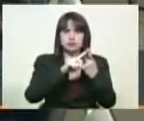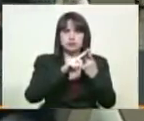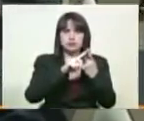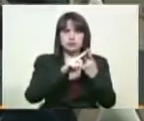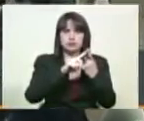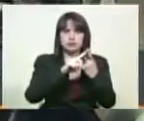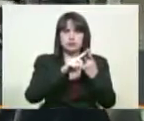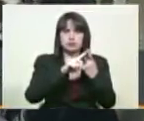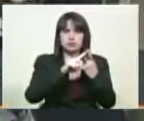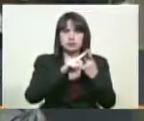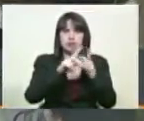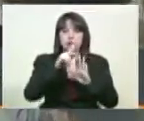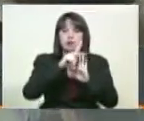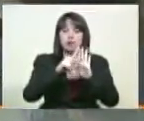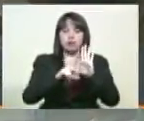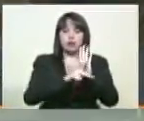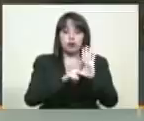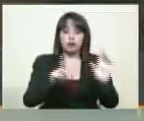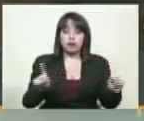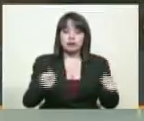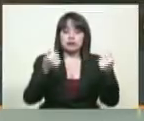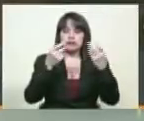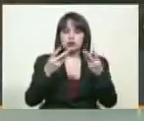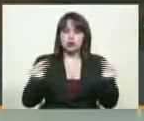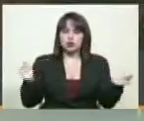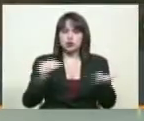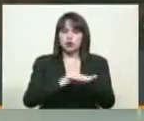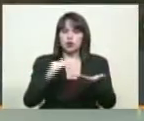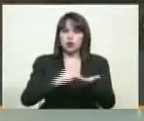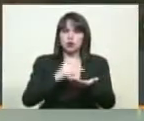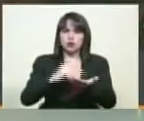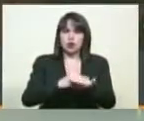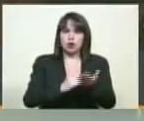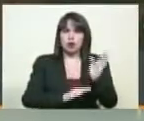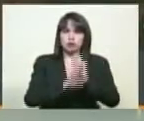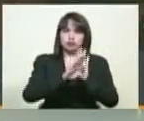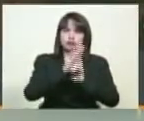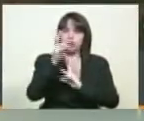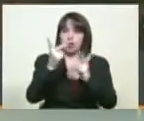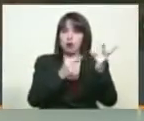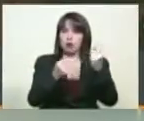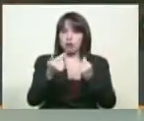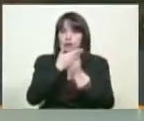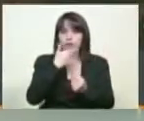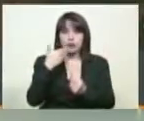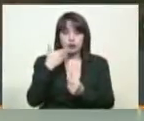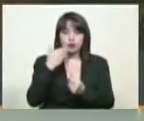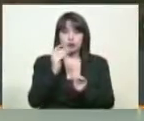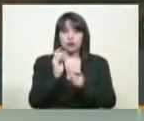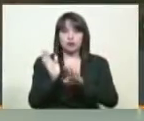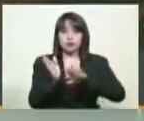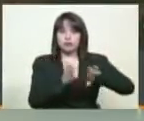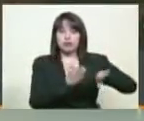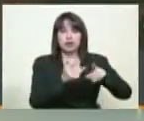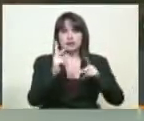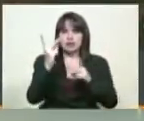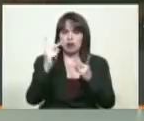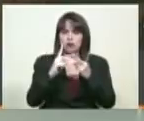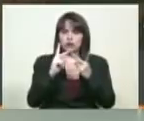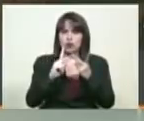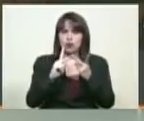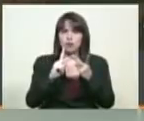el programa de recuperación crecimiento y prosperidad económica y segundo el